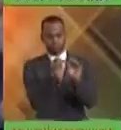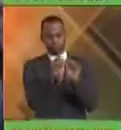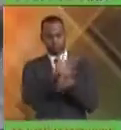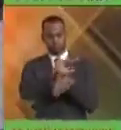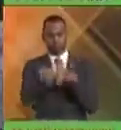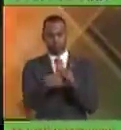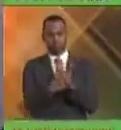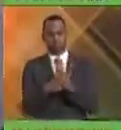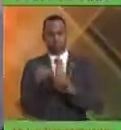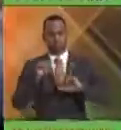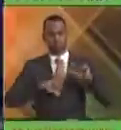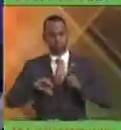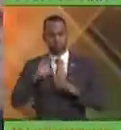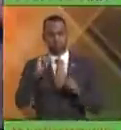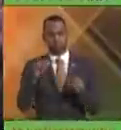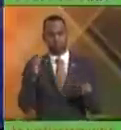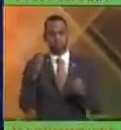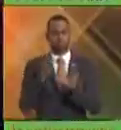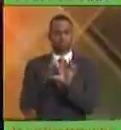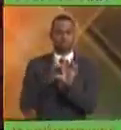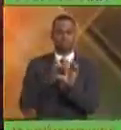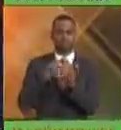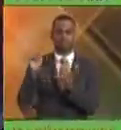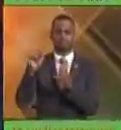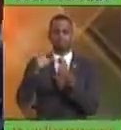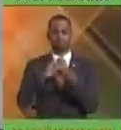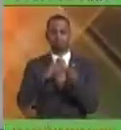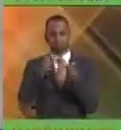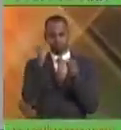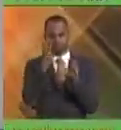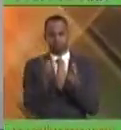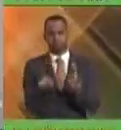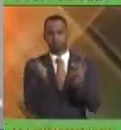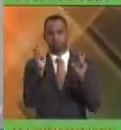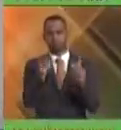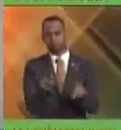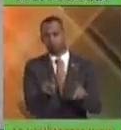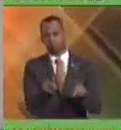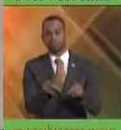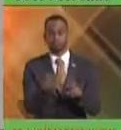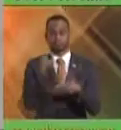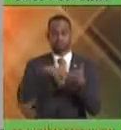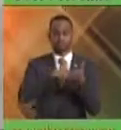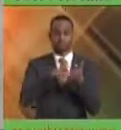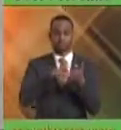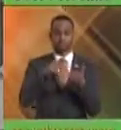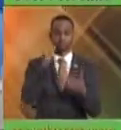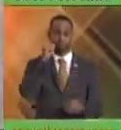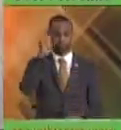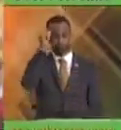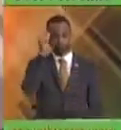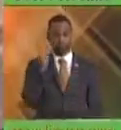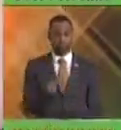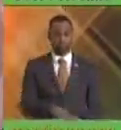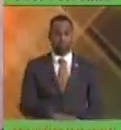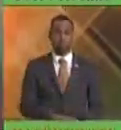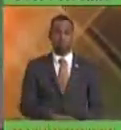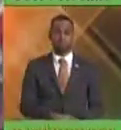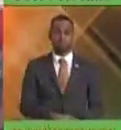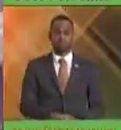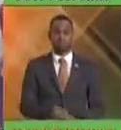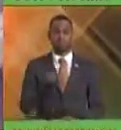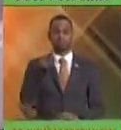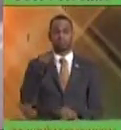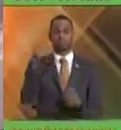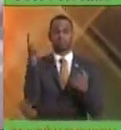científica y en esto los psicólogos y psiquiatras van a coincidir una persona que es analfabeta y un adulto vamos a pensar en un adulto en el que